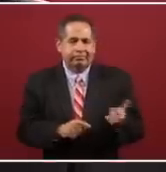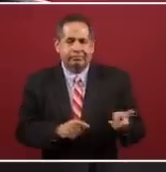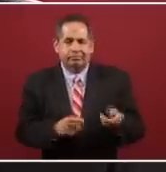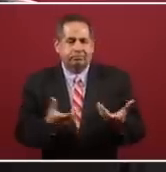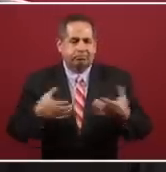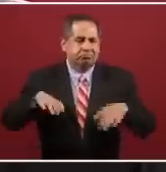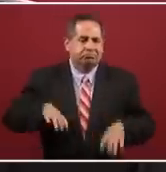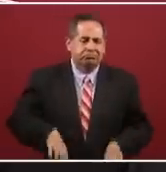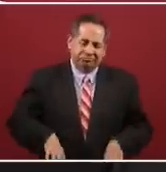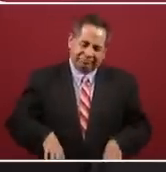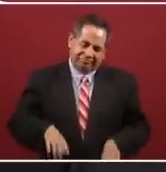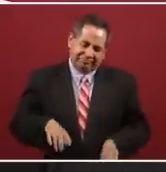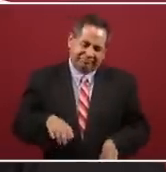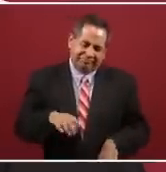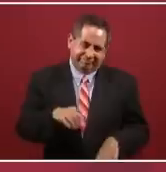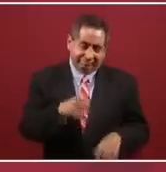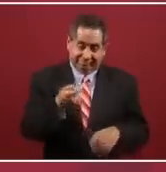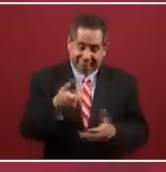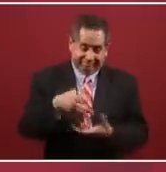lo clavaban.